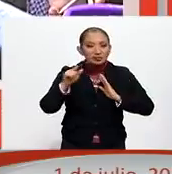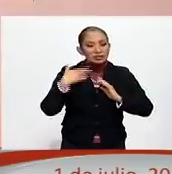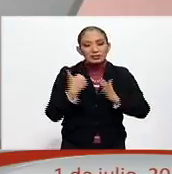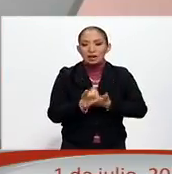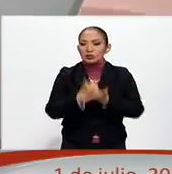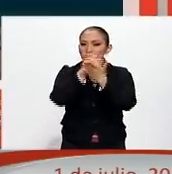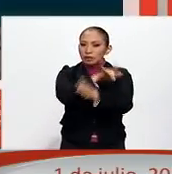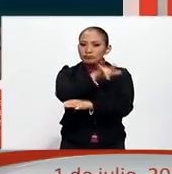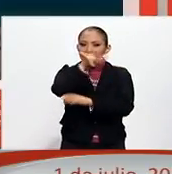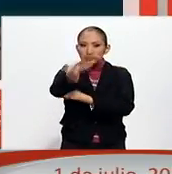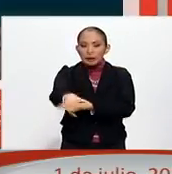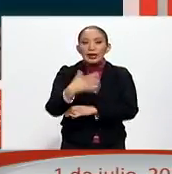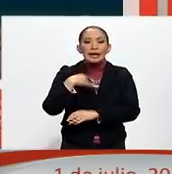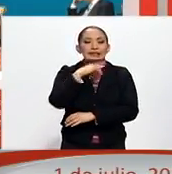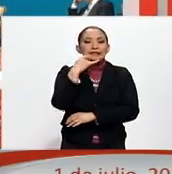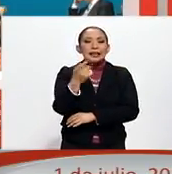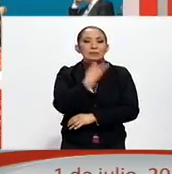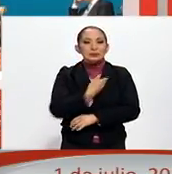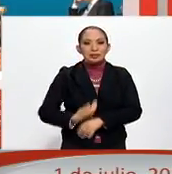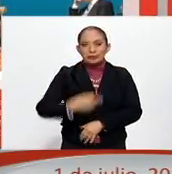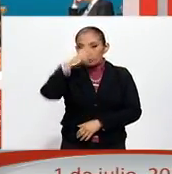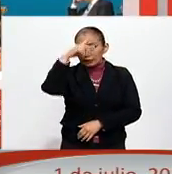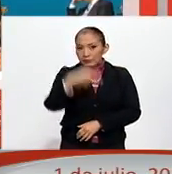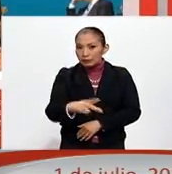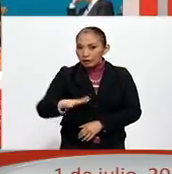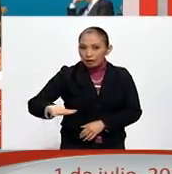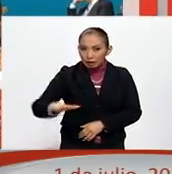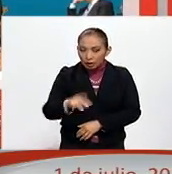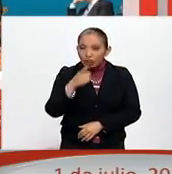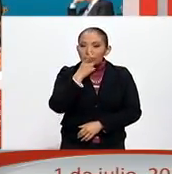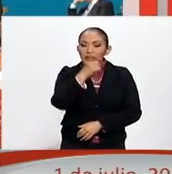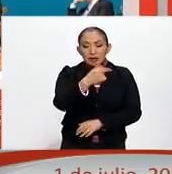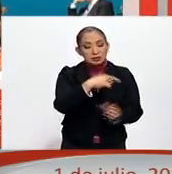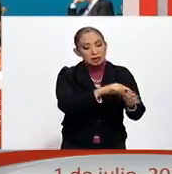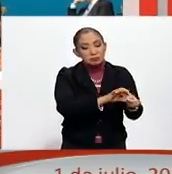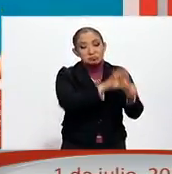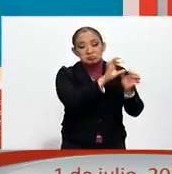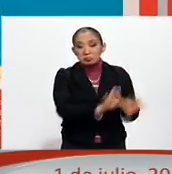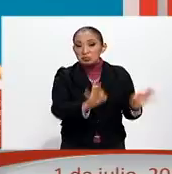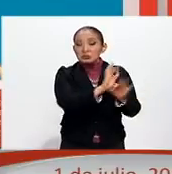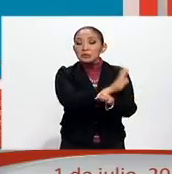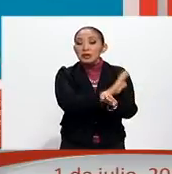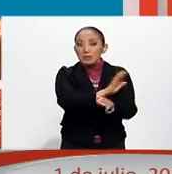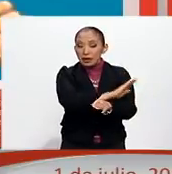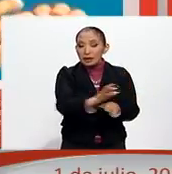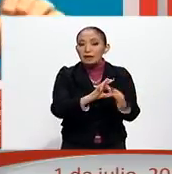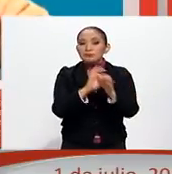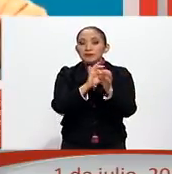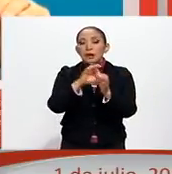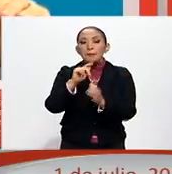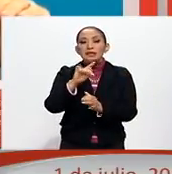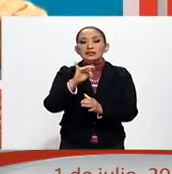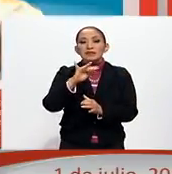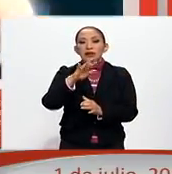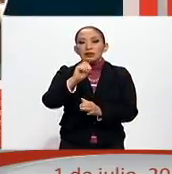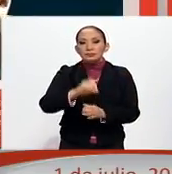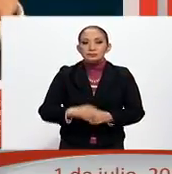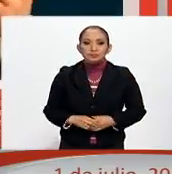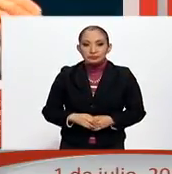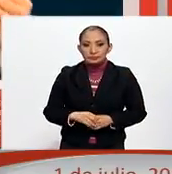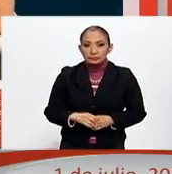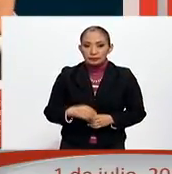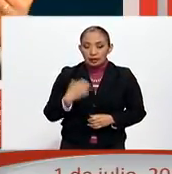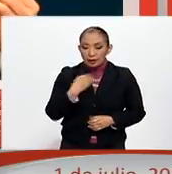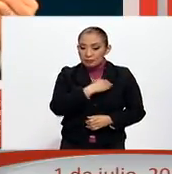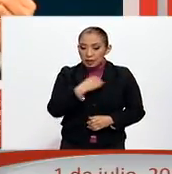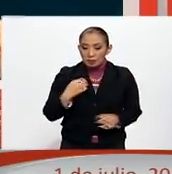aéreo. En Chile, el presidente Enrique Peña Nieto destaca la integración y los beneficios de la Alianza del Pacífico. La